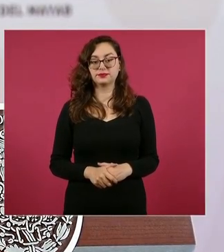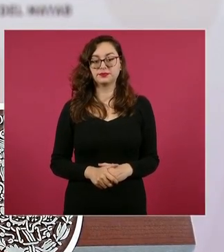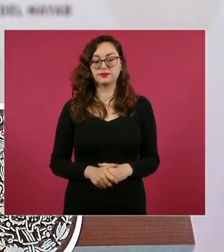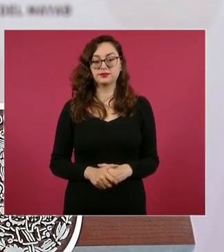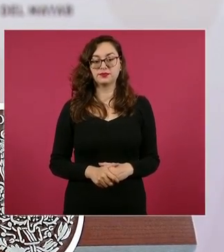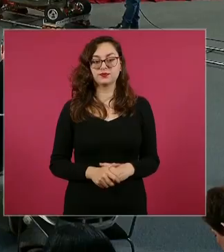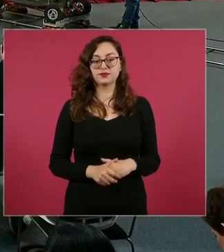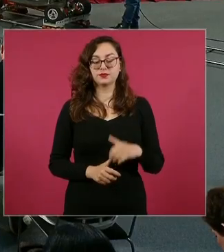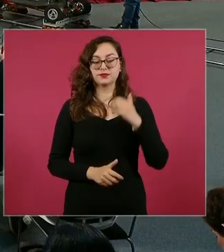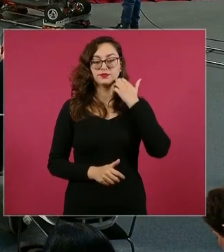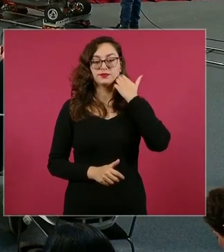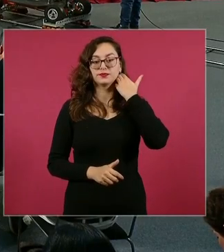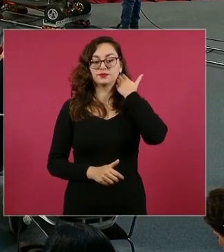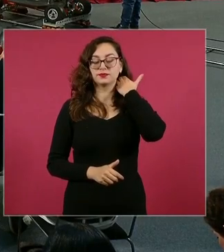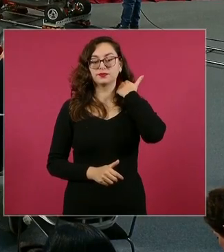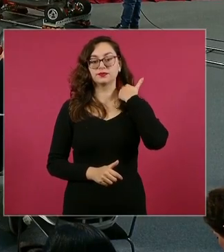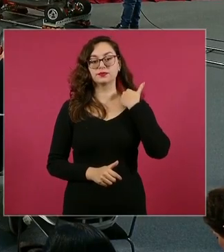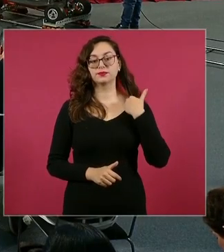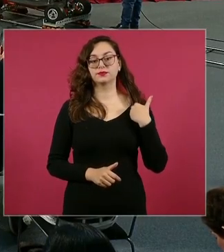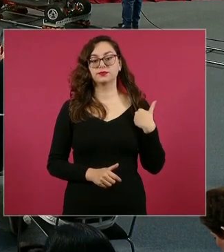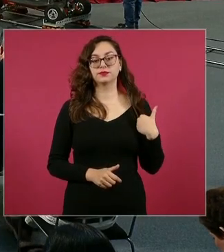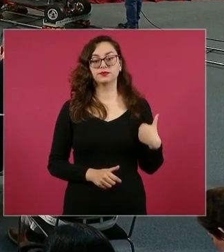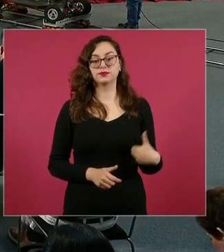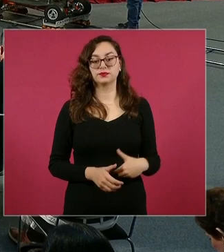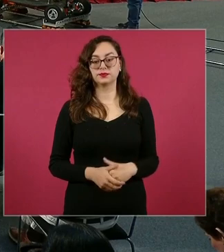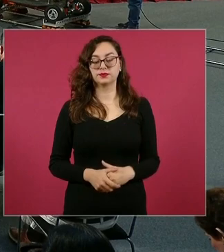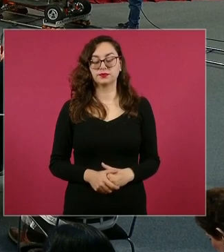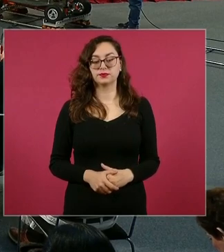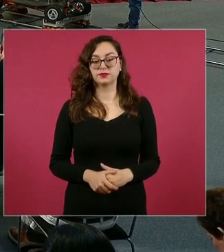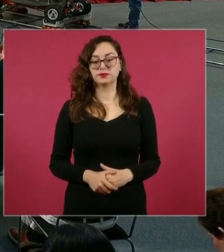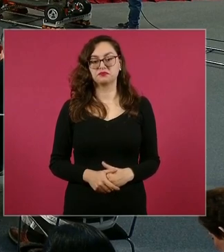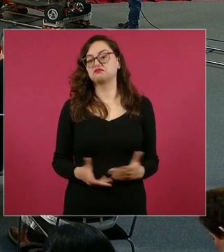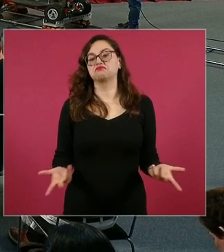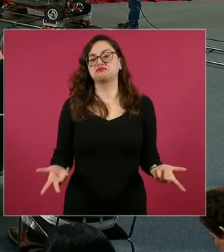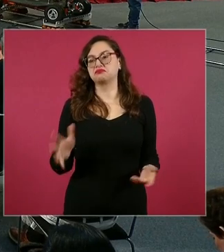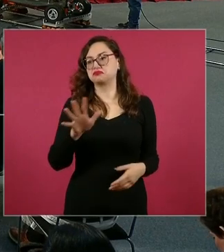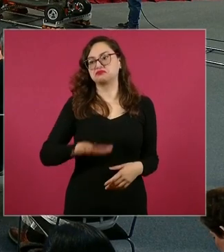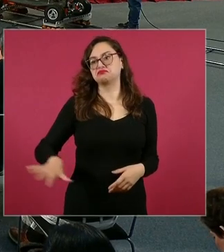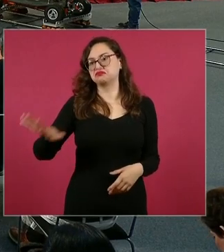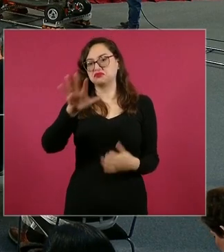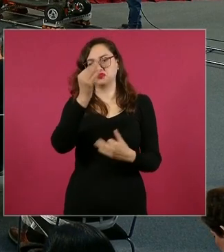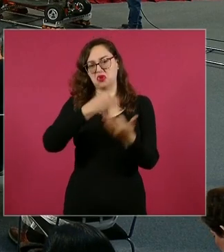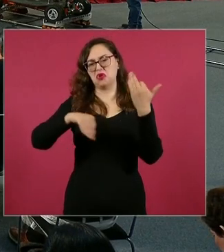en donde están juntos y es de dominio